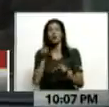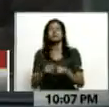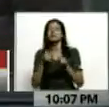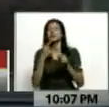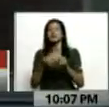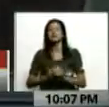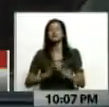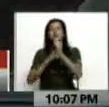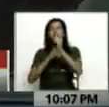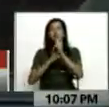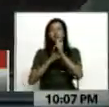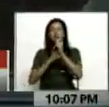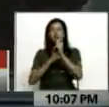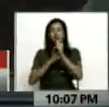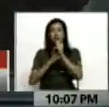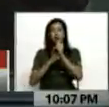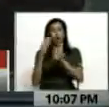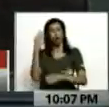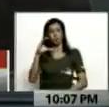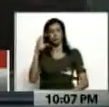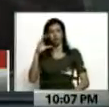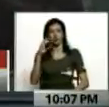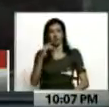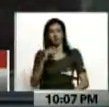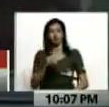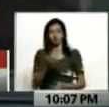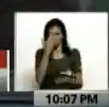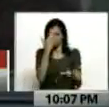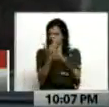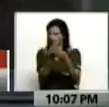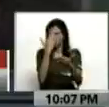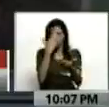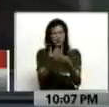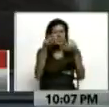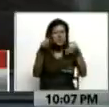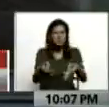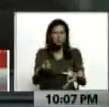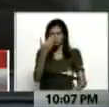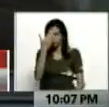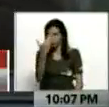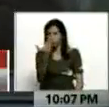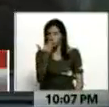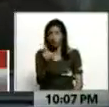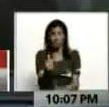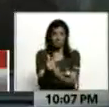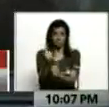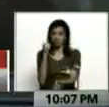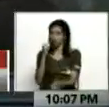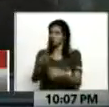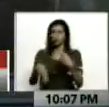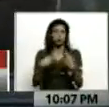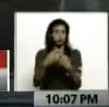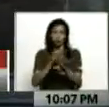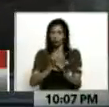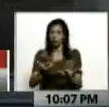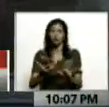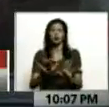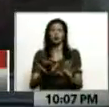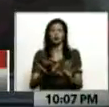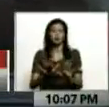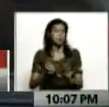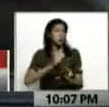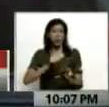siempre adelante nunca atrás y lo que ha de ser pues que